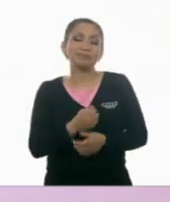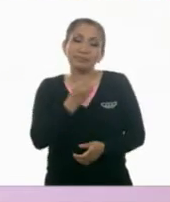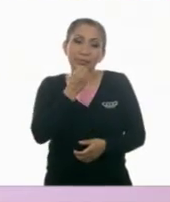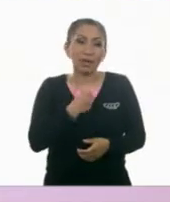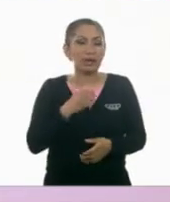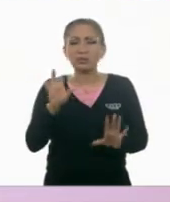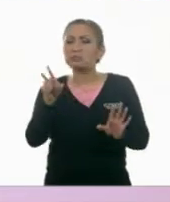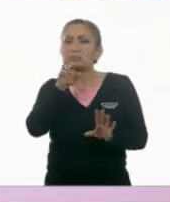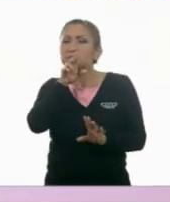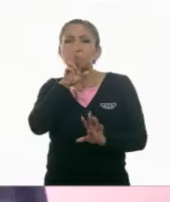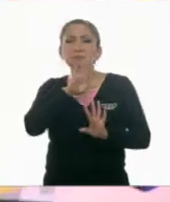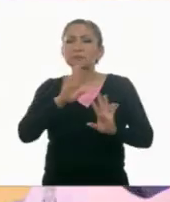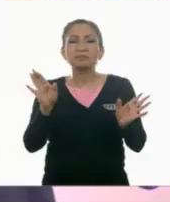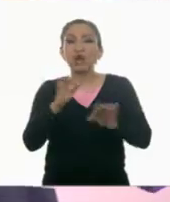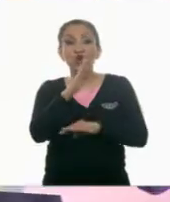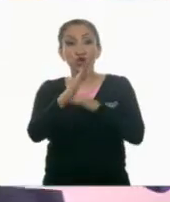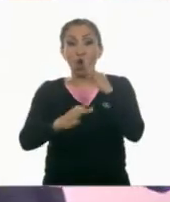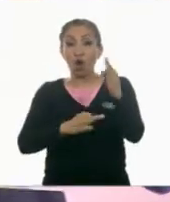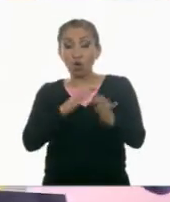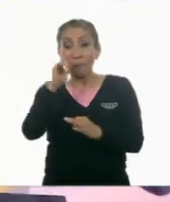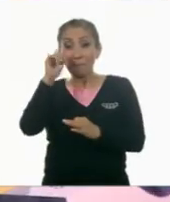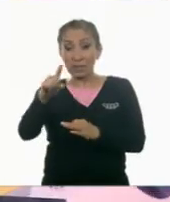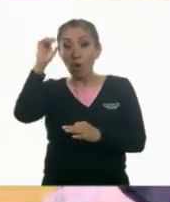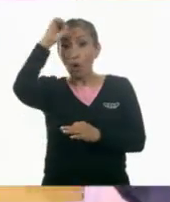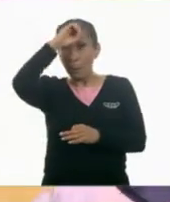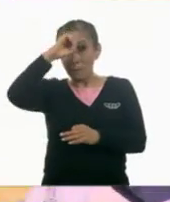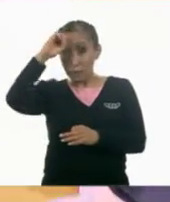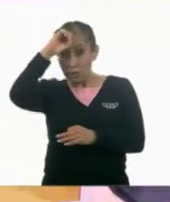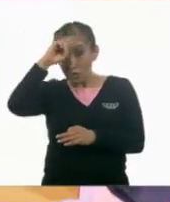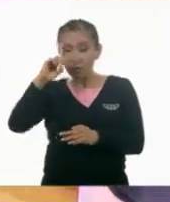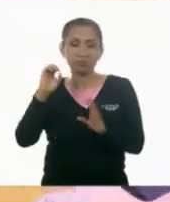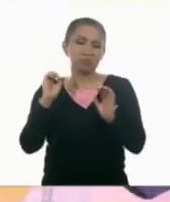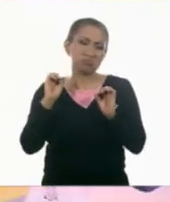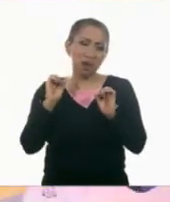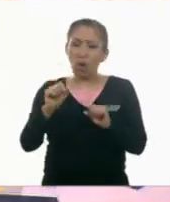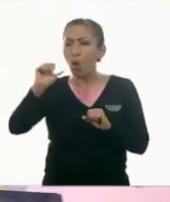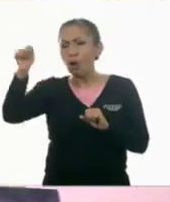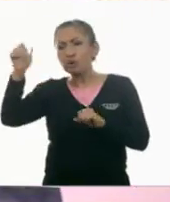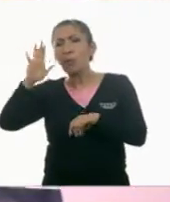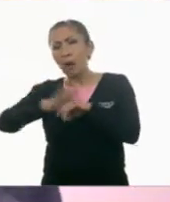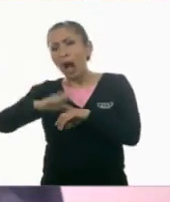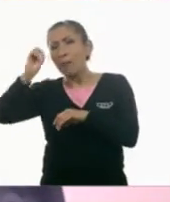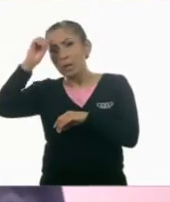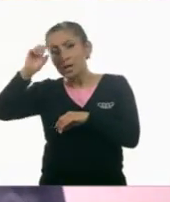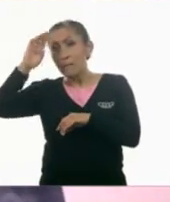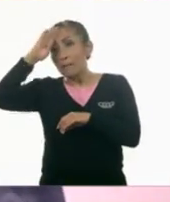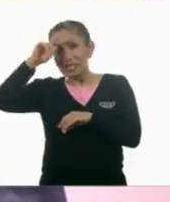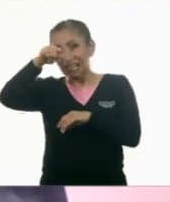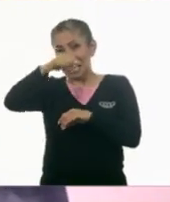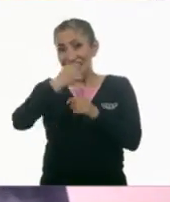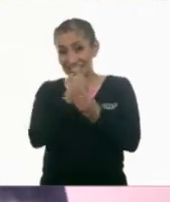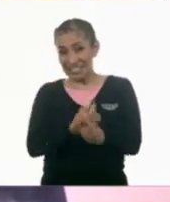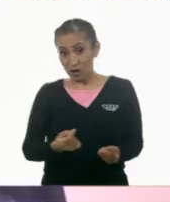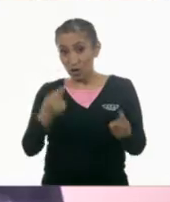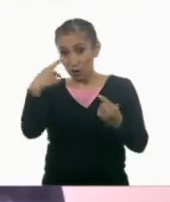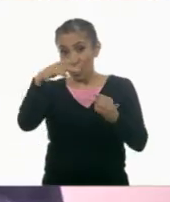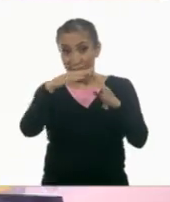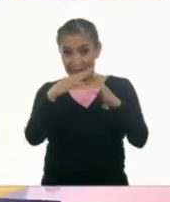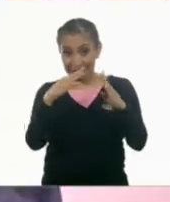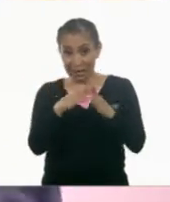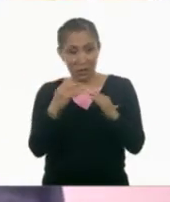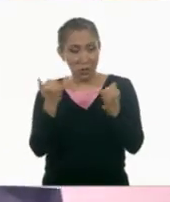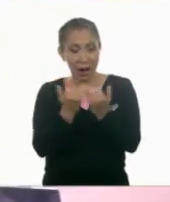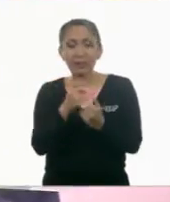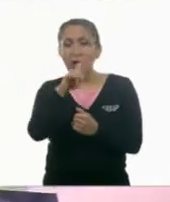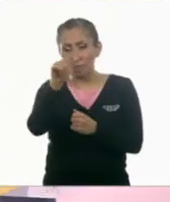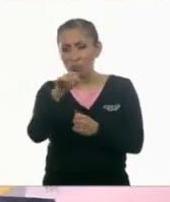te aflijas porque todos estos comentarios y seguramente otros más que pensaron las niñas y los niños en casa